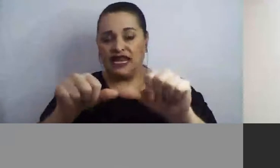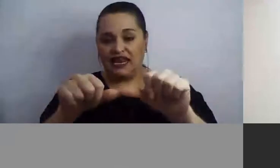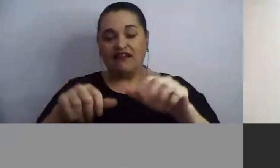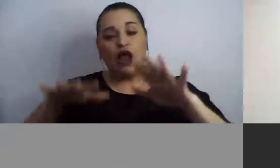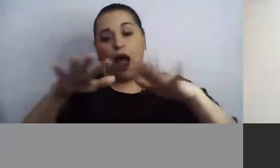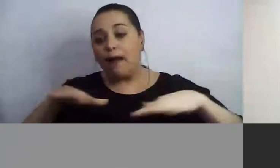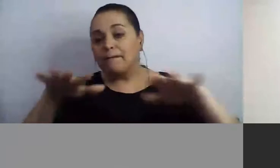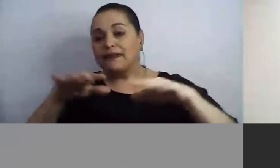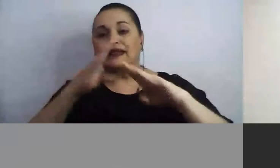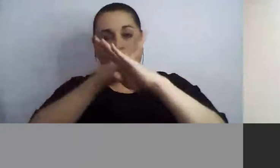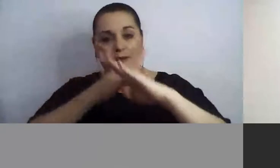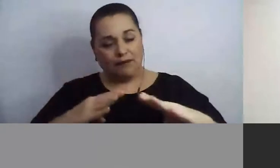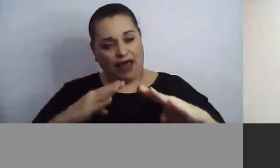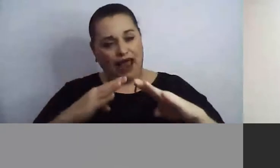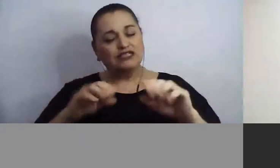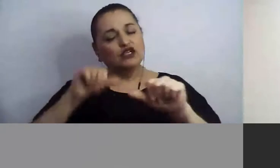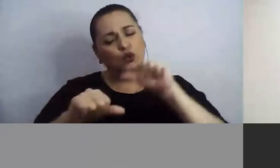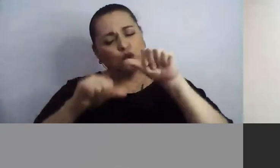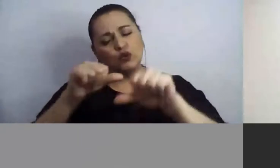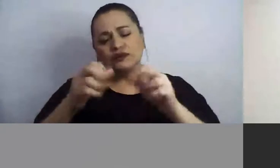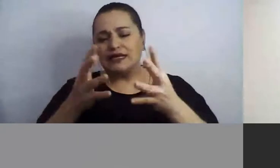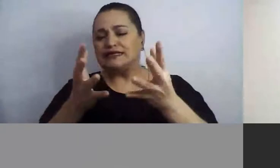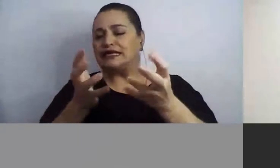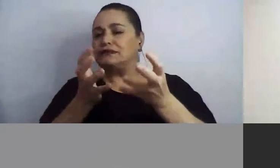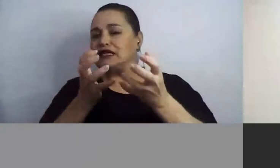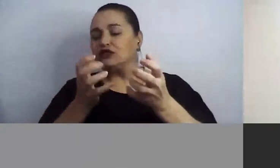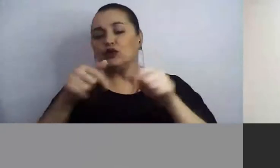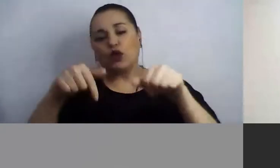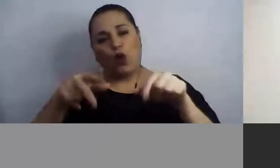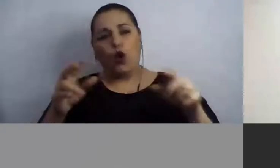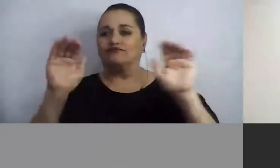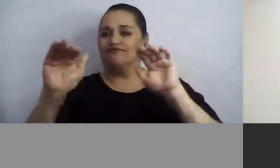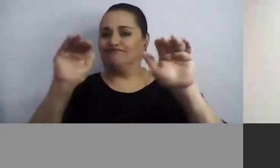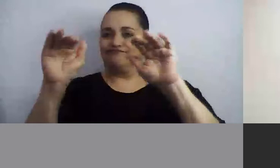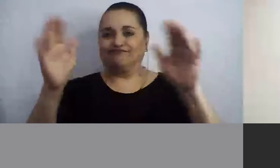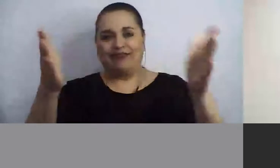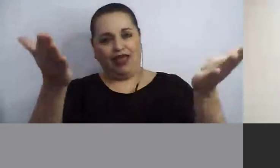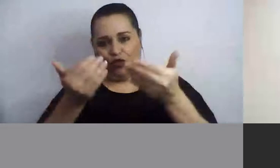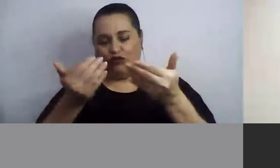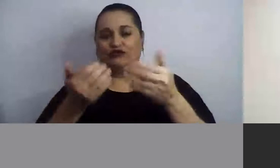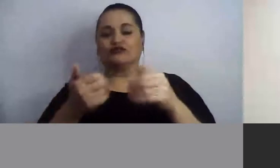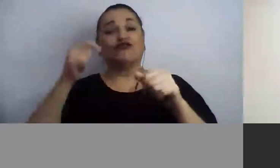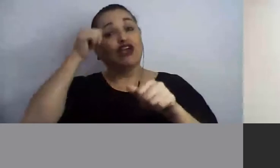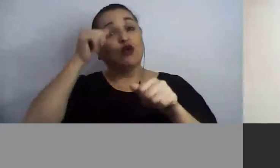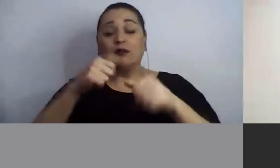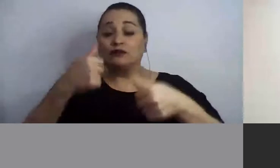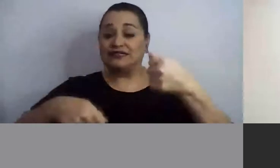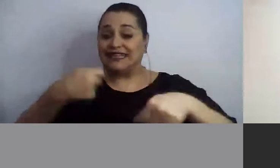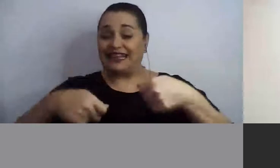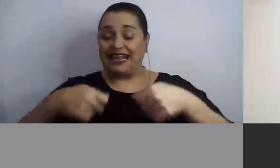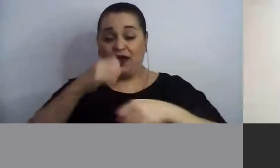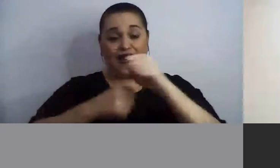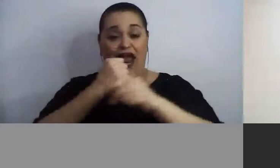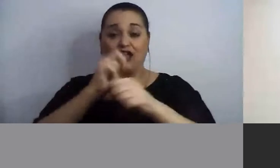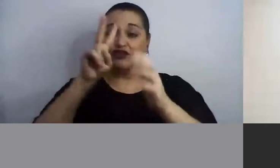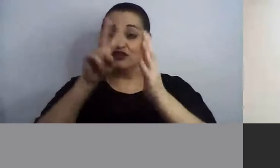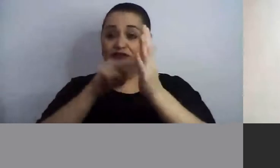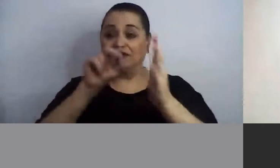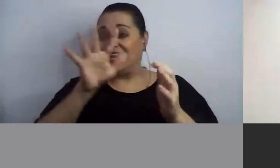ambiente de paz, son luchas y aspiraciones que hoy nos convocan. Recordemos que en septiembre del año 2015,